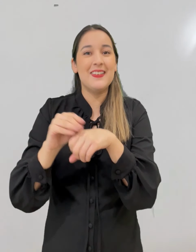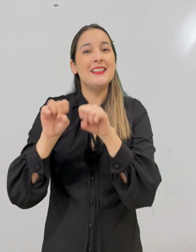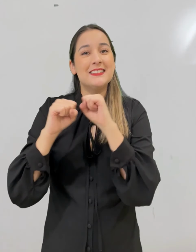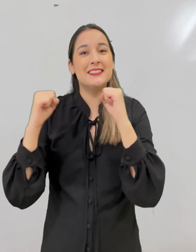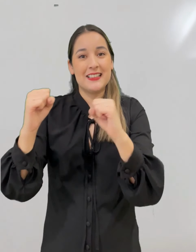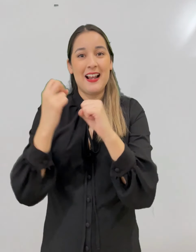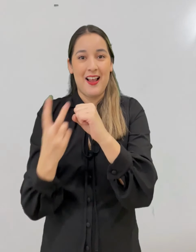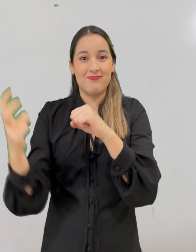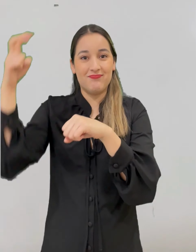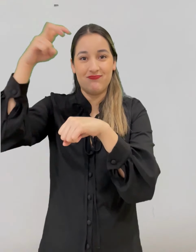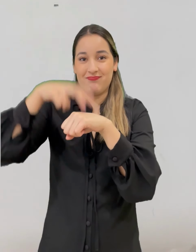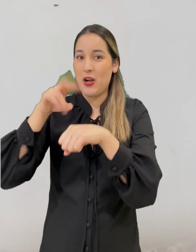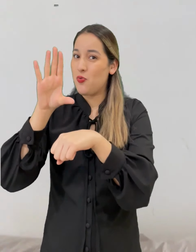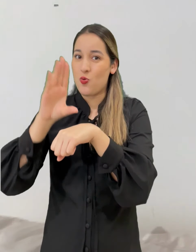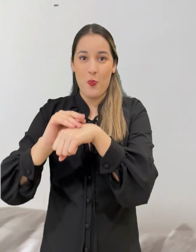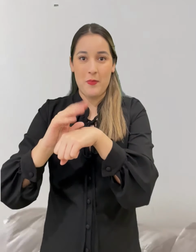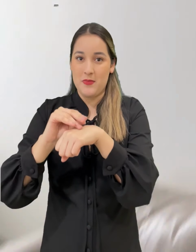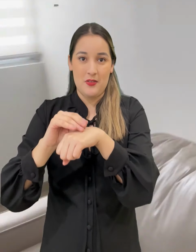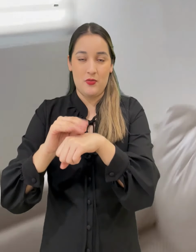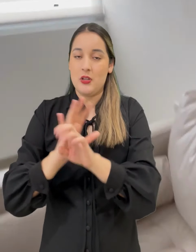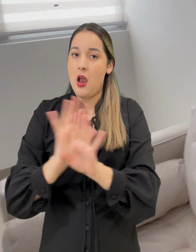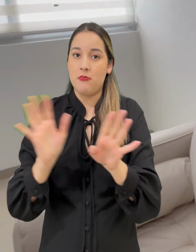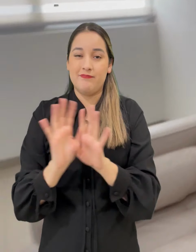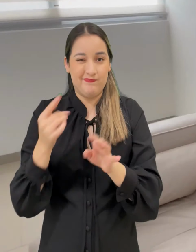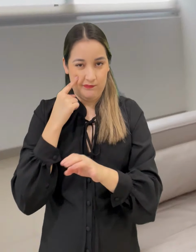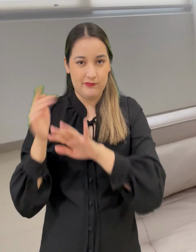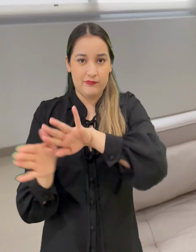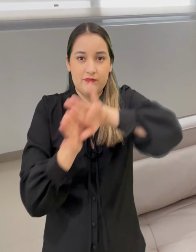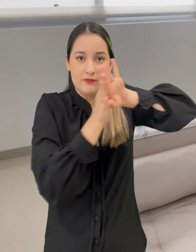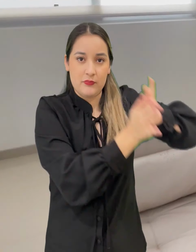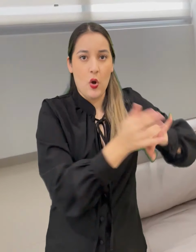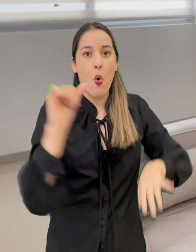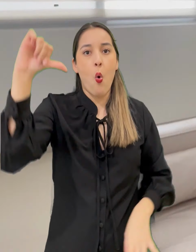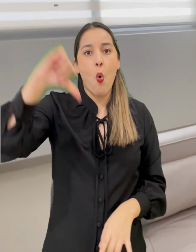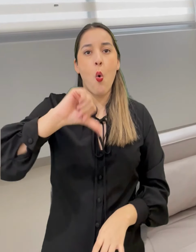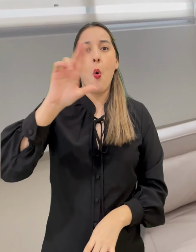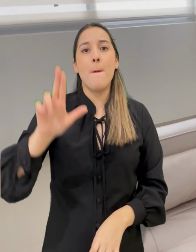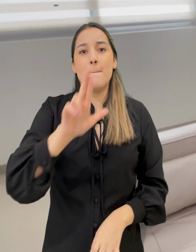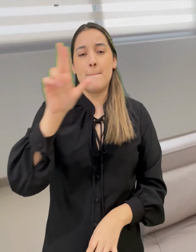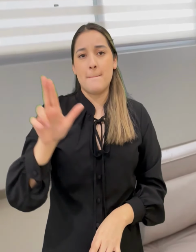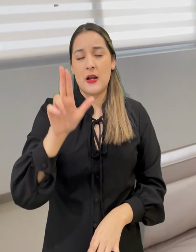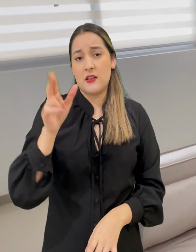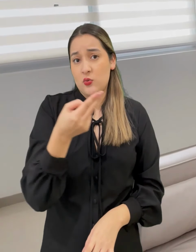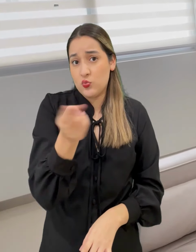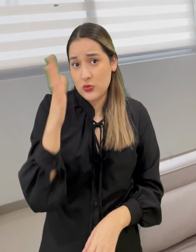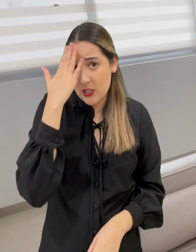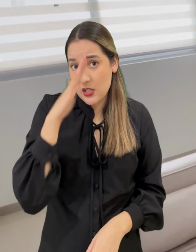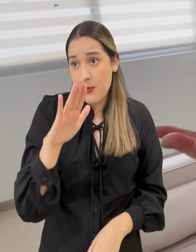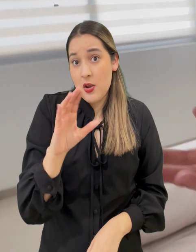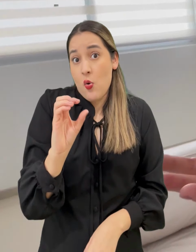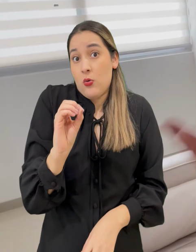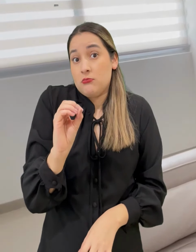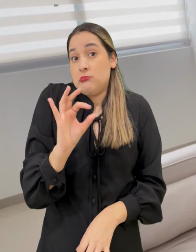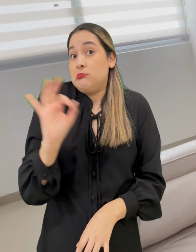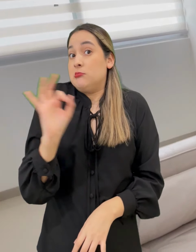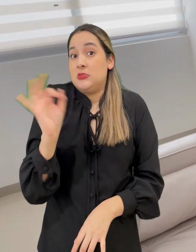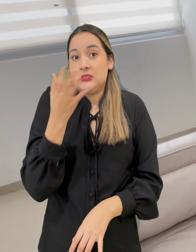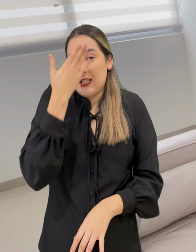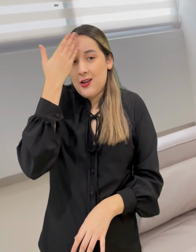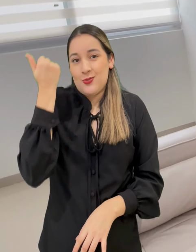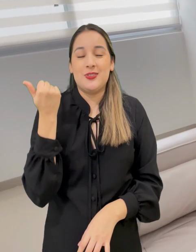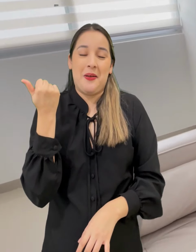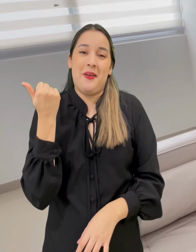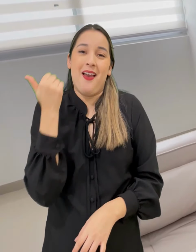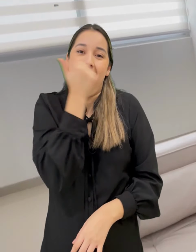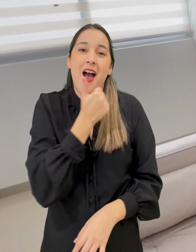va y qué más el día de hoy martes ustedes saben que estoy bueno no sé si saben